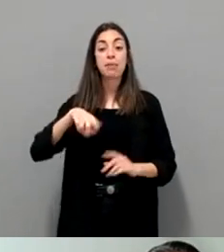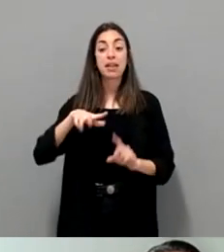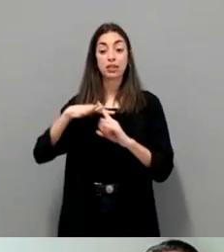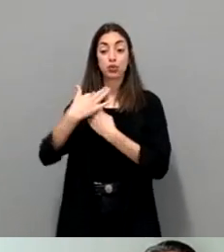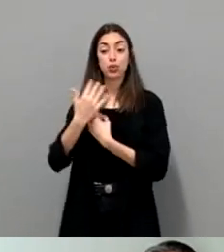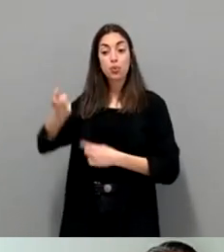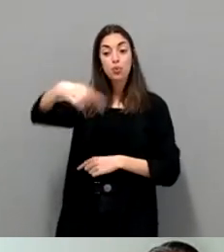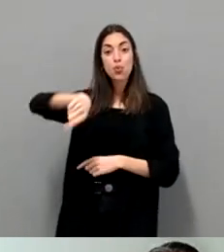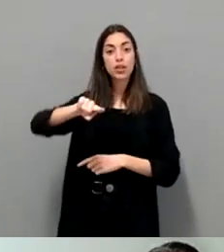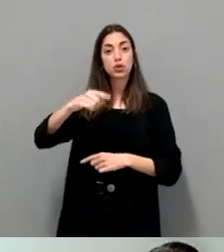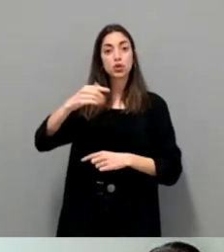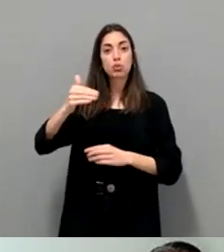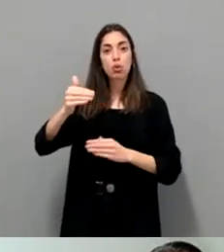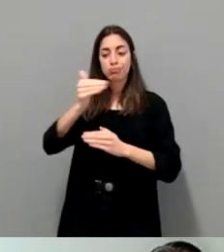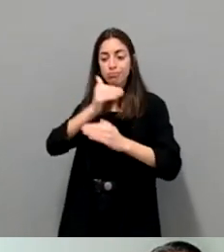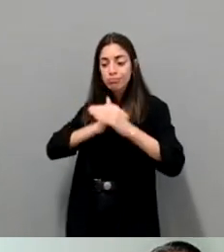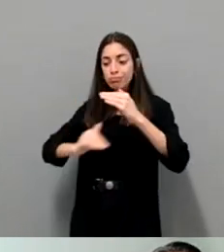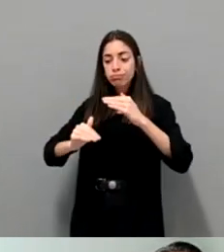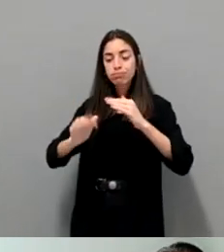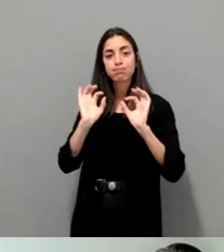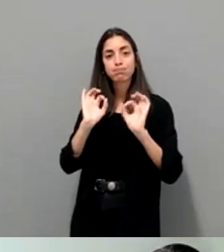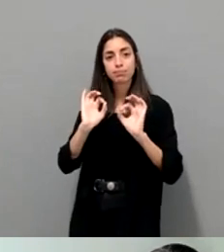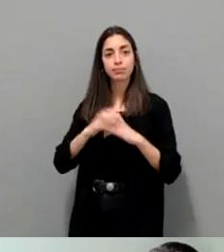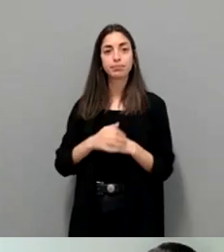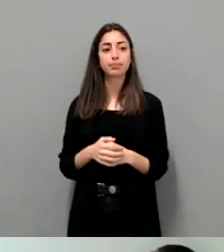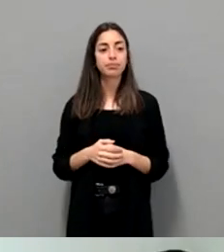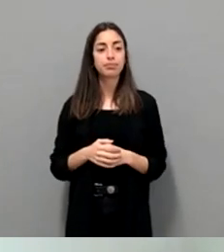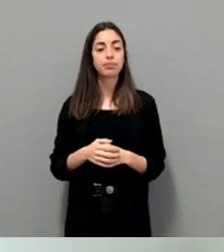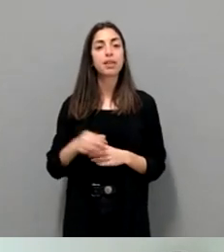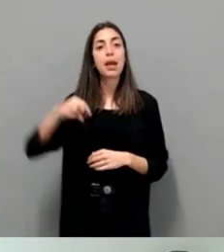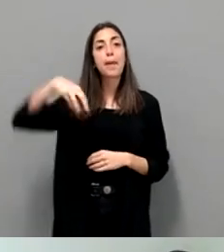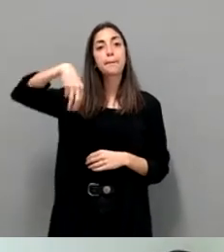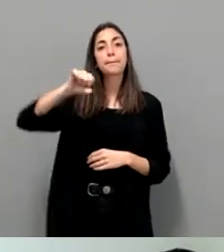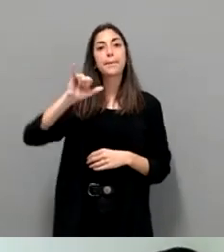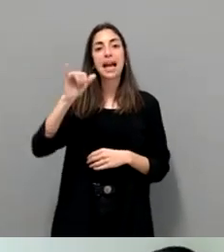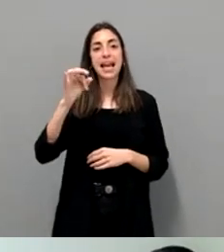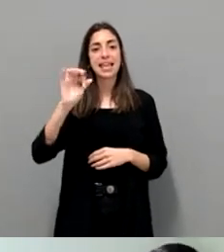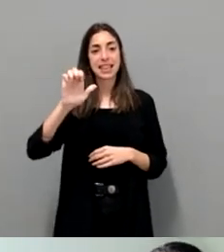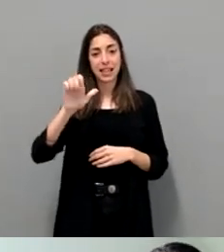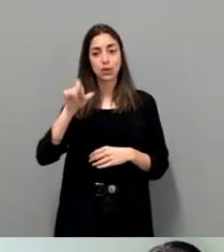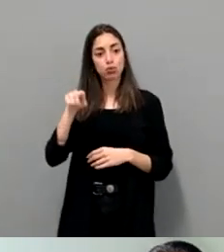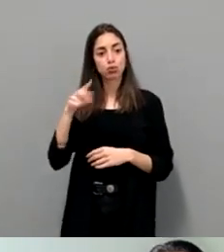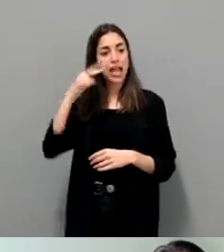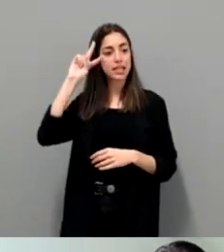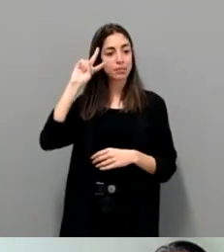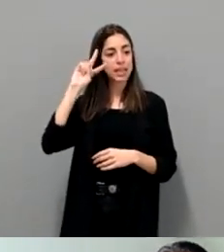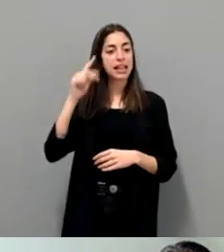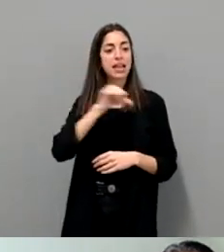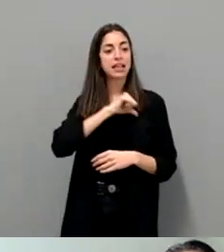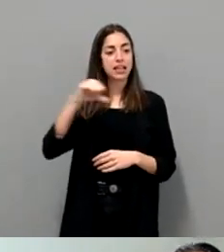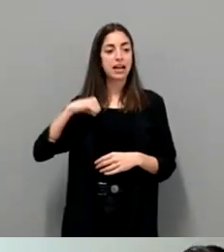os ha relegado a ese punto? Maite, tú en tu experiencia